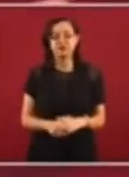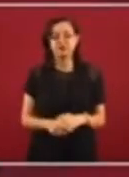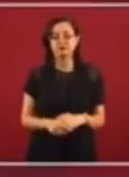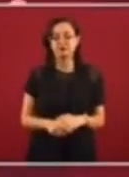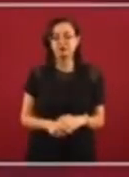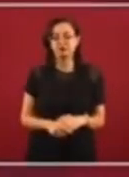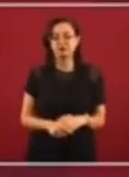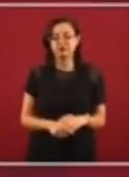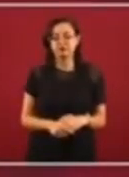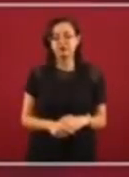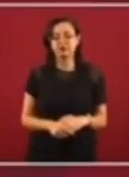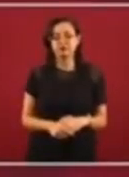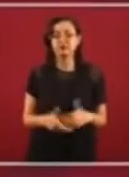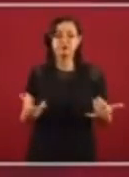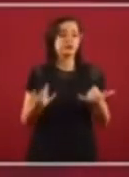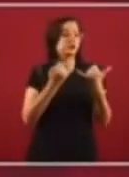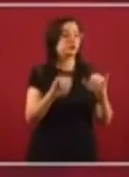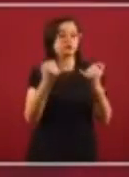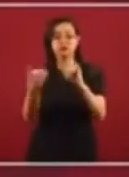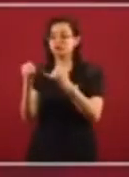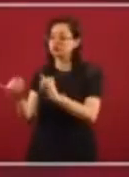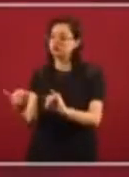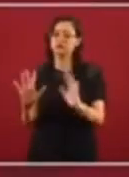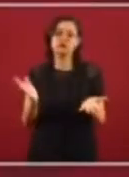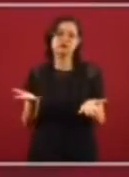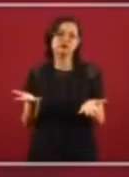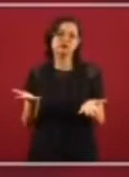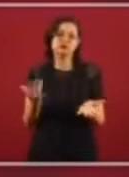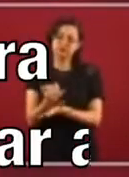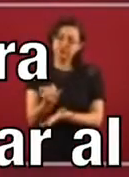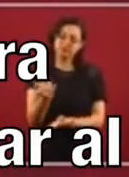con independencia, decidan